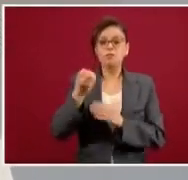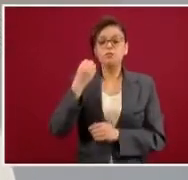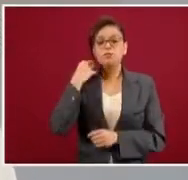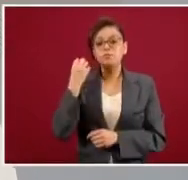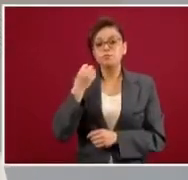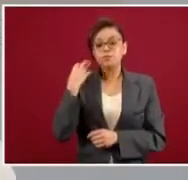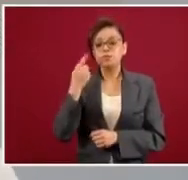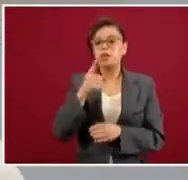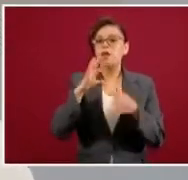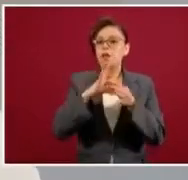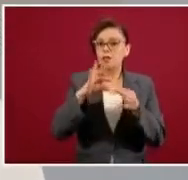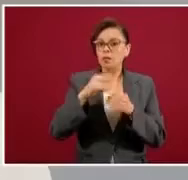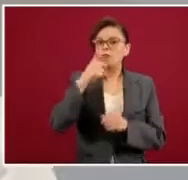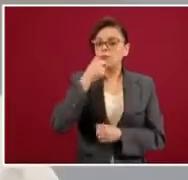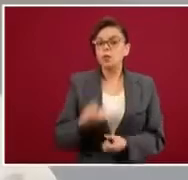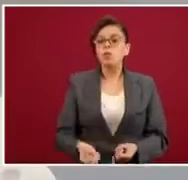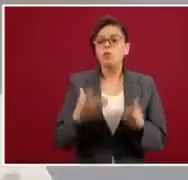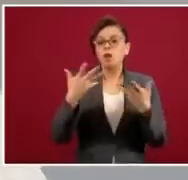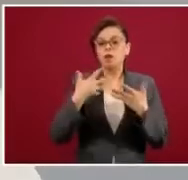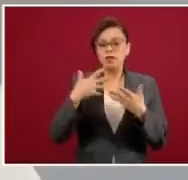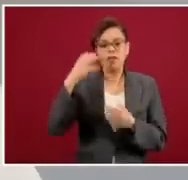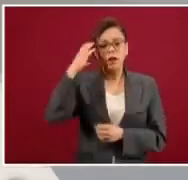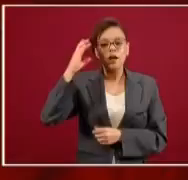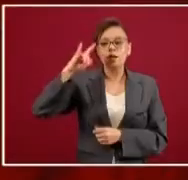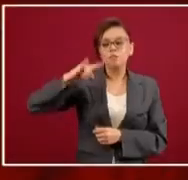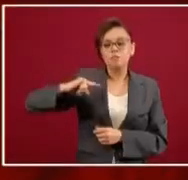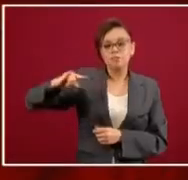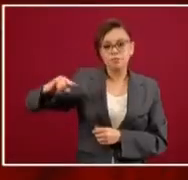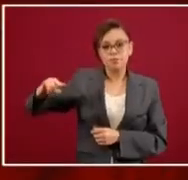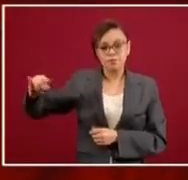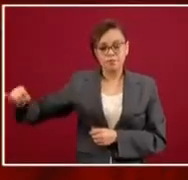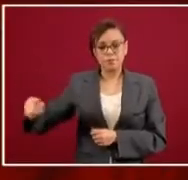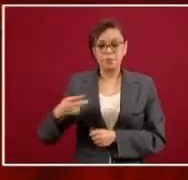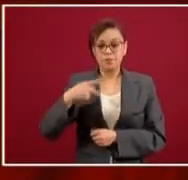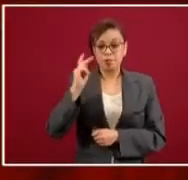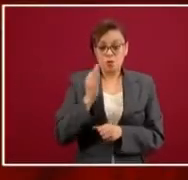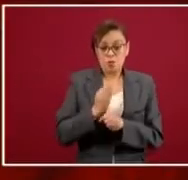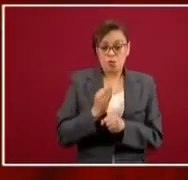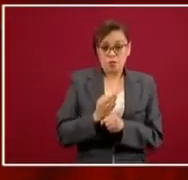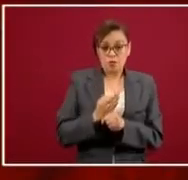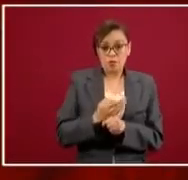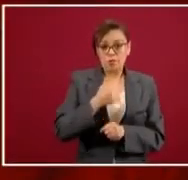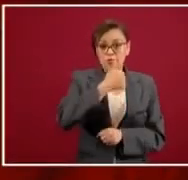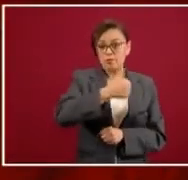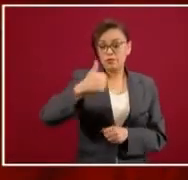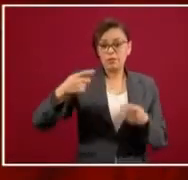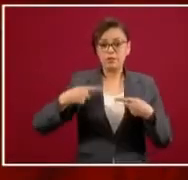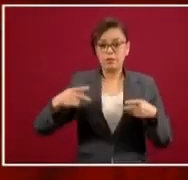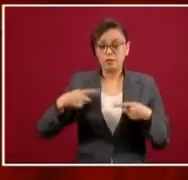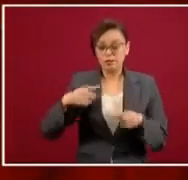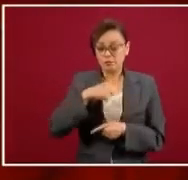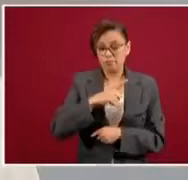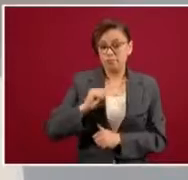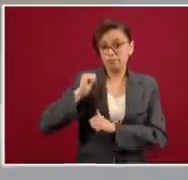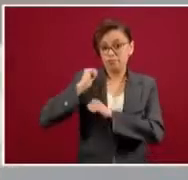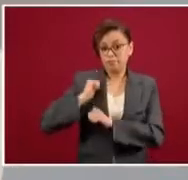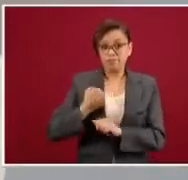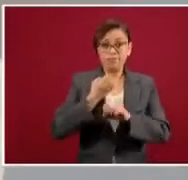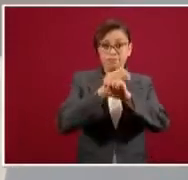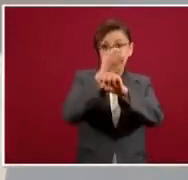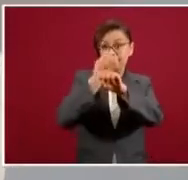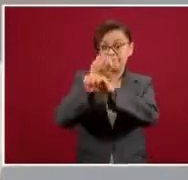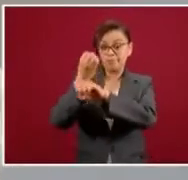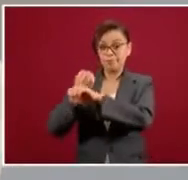camas existentes. Pero estamos en este momento, precisamente cada autoridad sanitaria de los estados